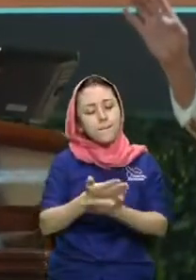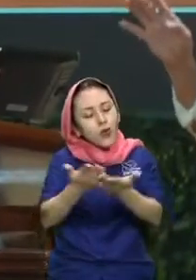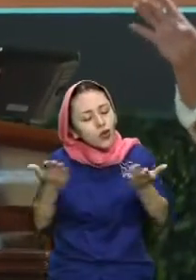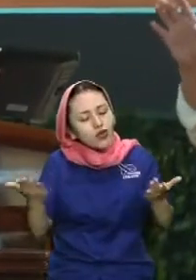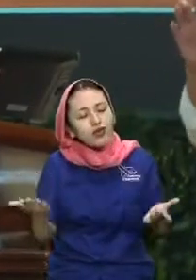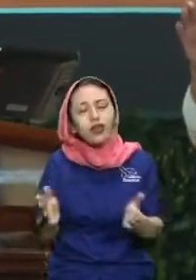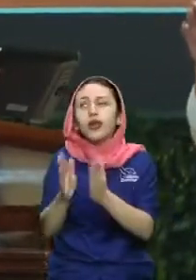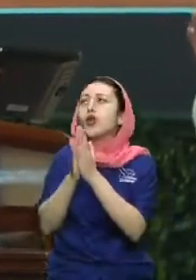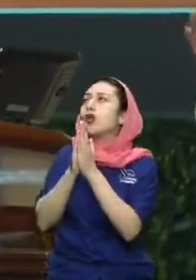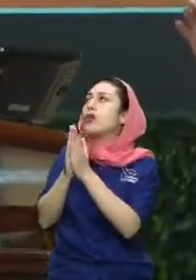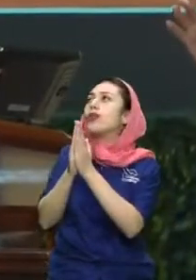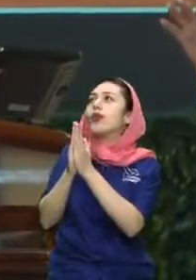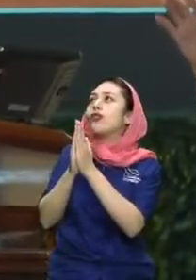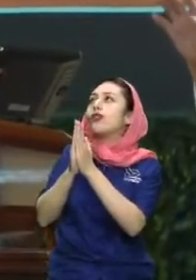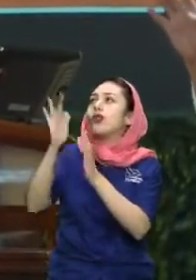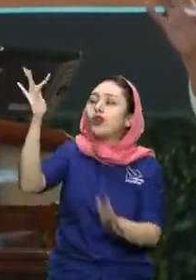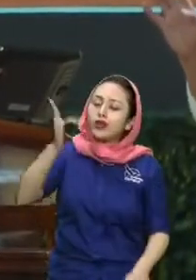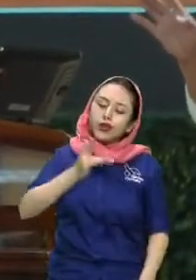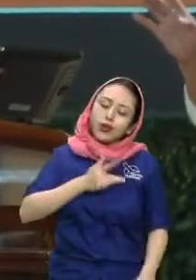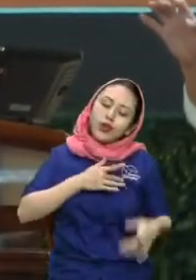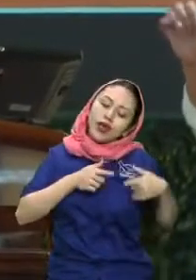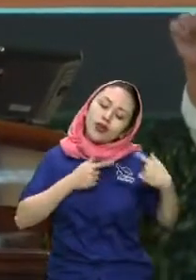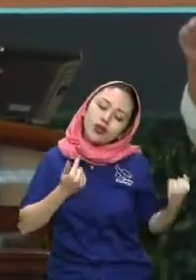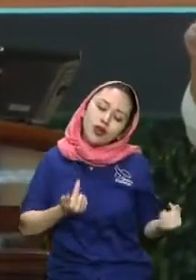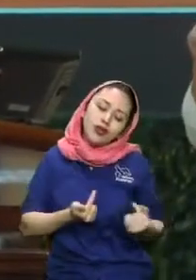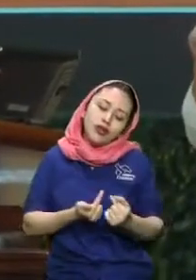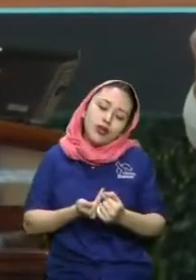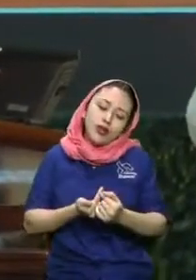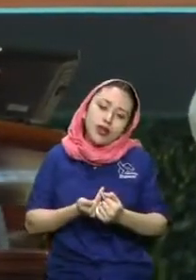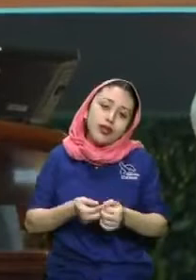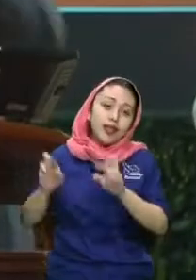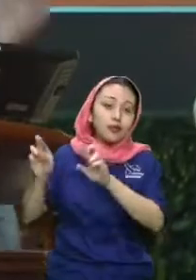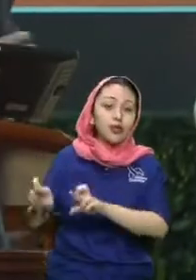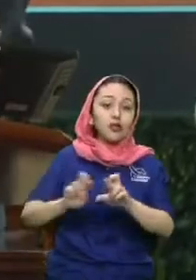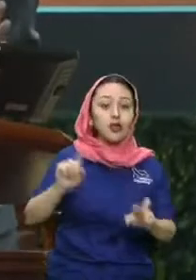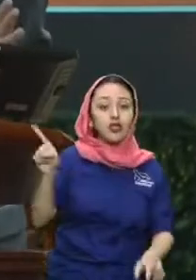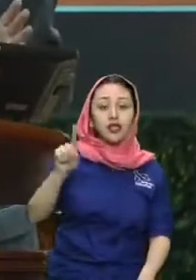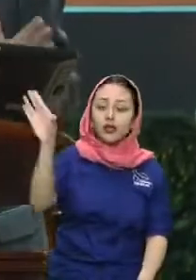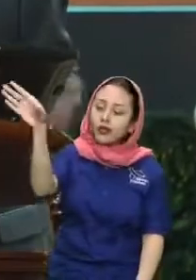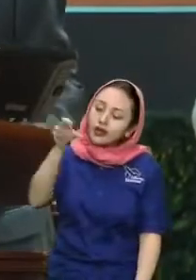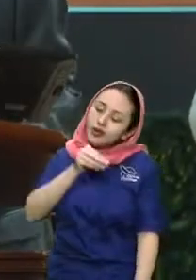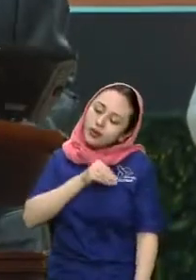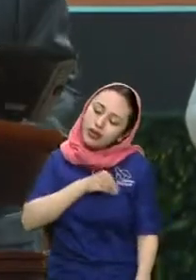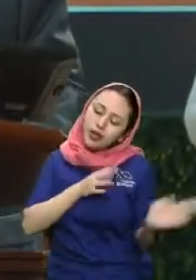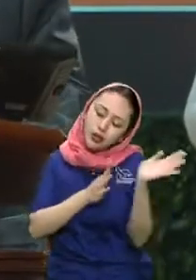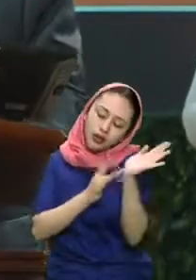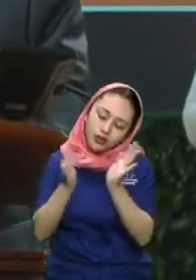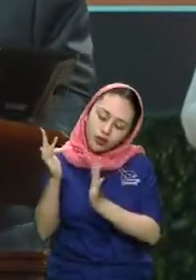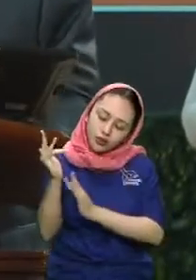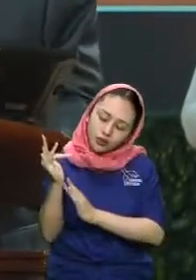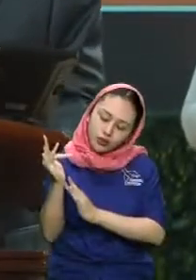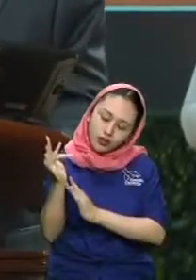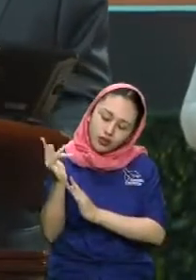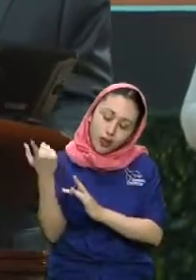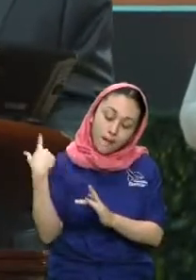Toca los corazones de los que no te conocen para que se abran y tú puedas